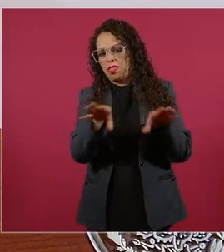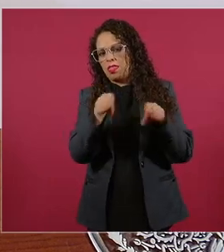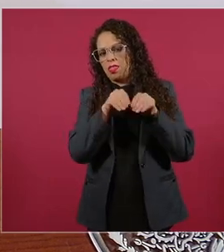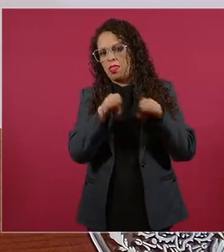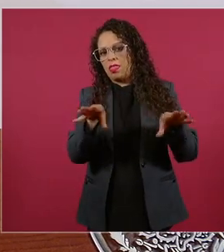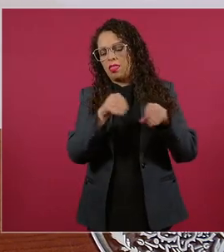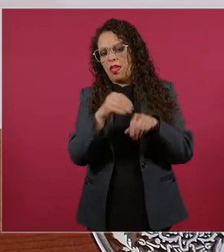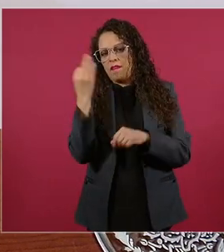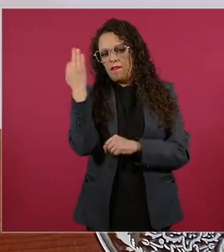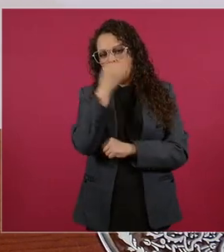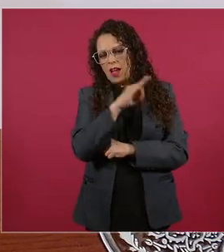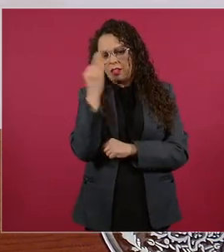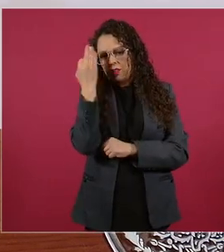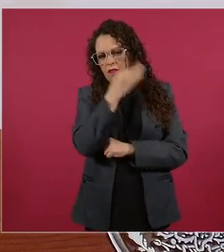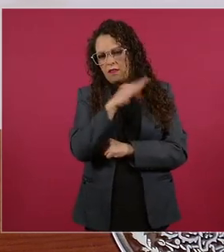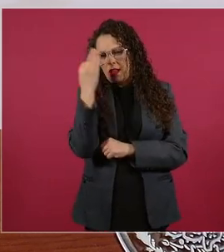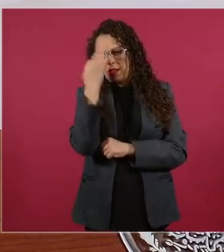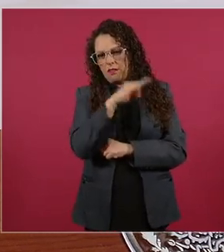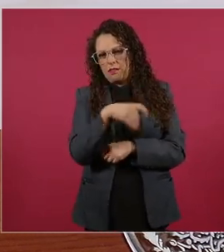automaticen